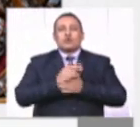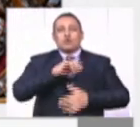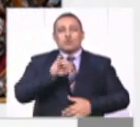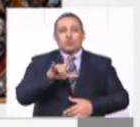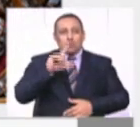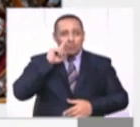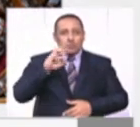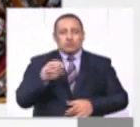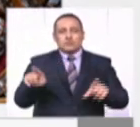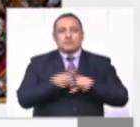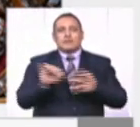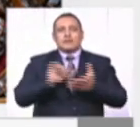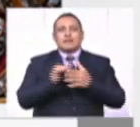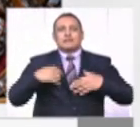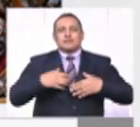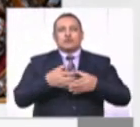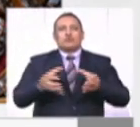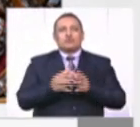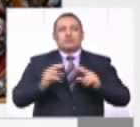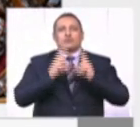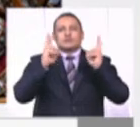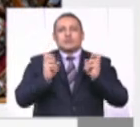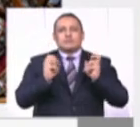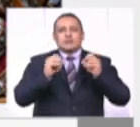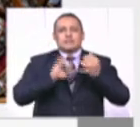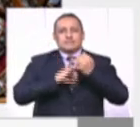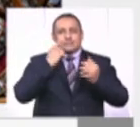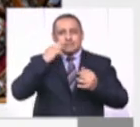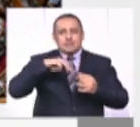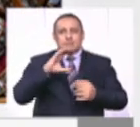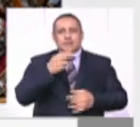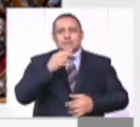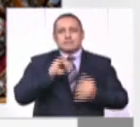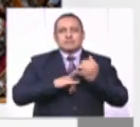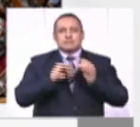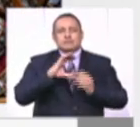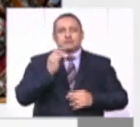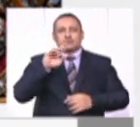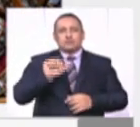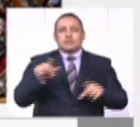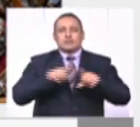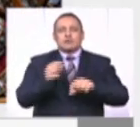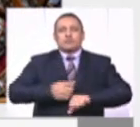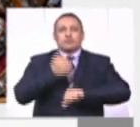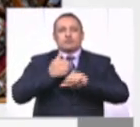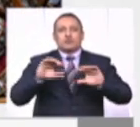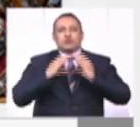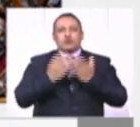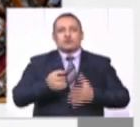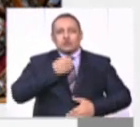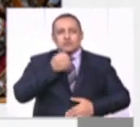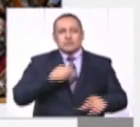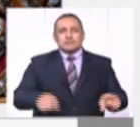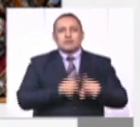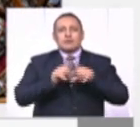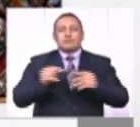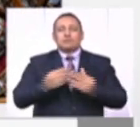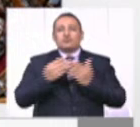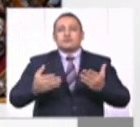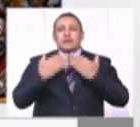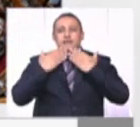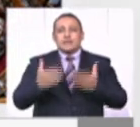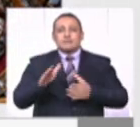Quispe quien tiene un segmento denominado cimis cuna en el noticiero central de congreso noticias le agradecemos su